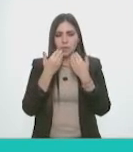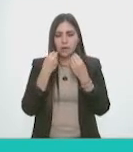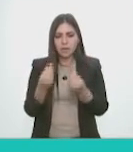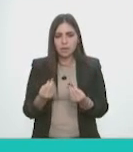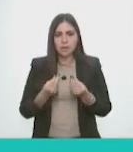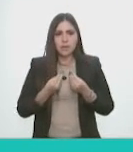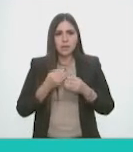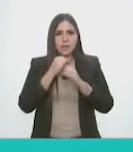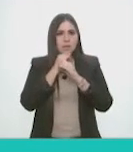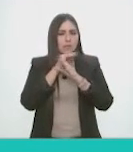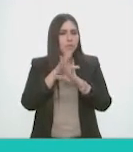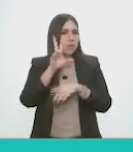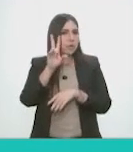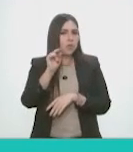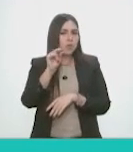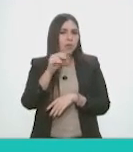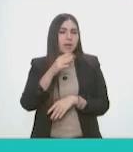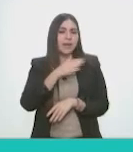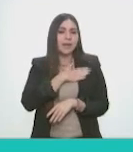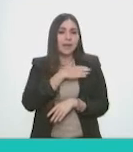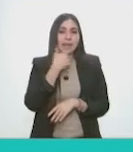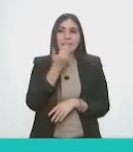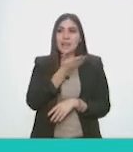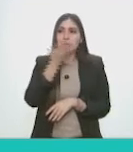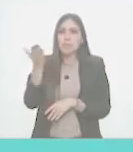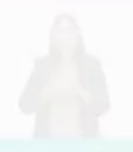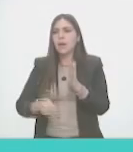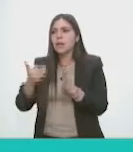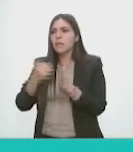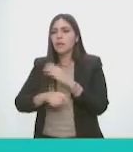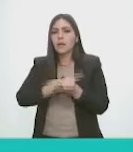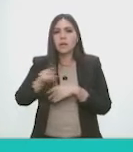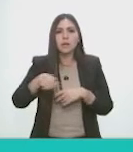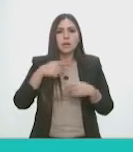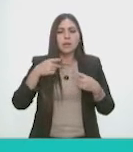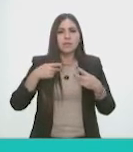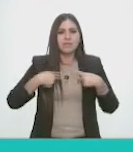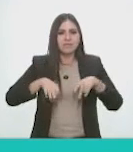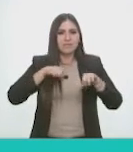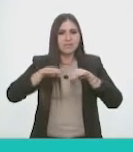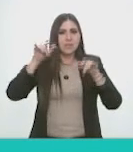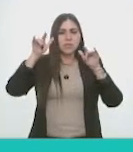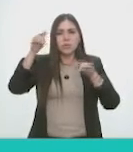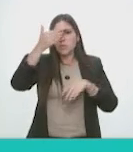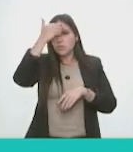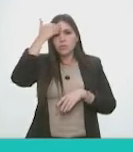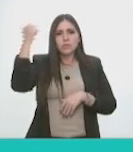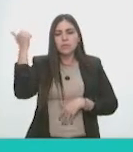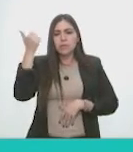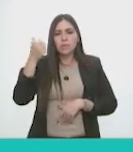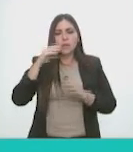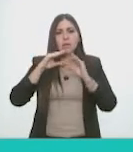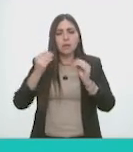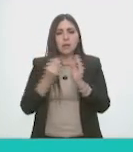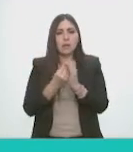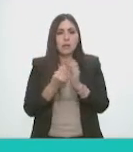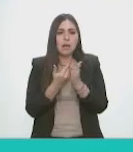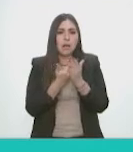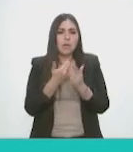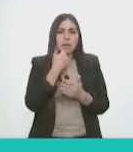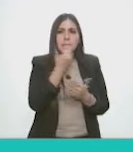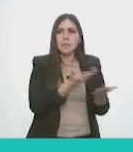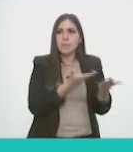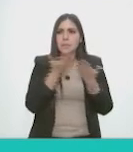no corresponde a lo que él había solicitado la solicitud que se está requiriendo se ordena a buscarla porque